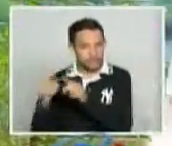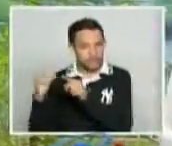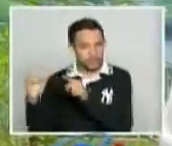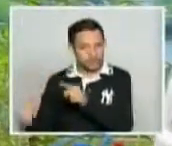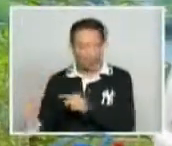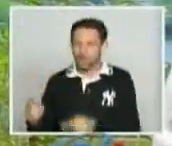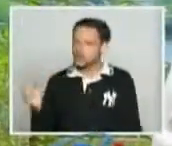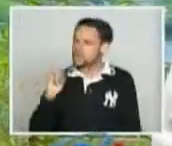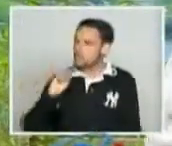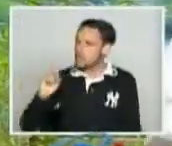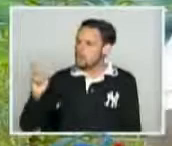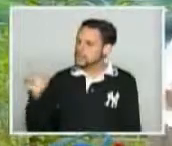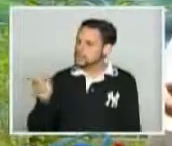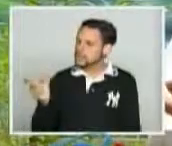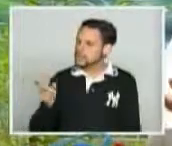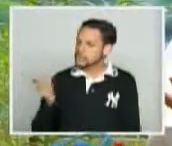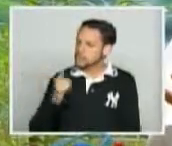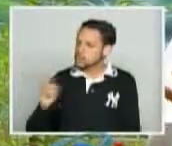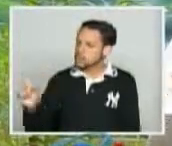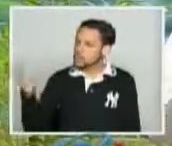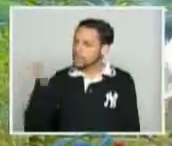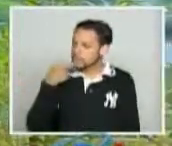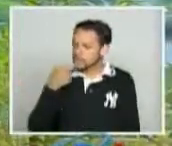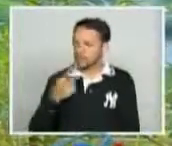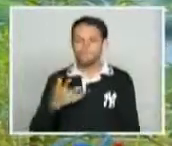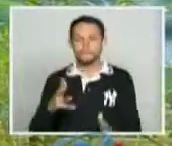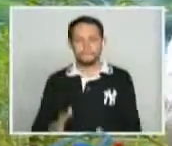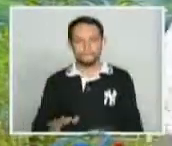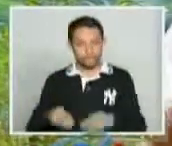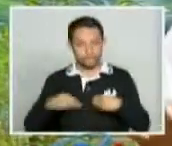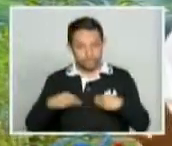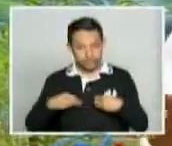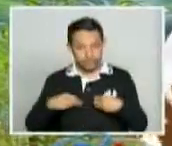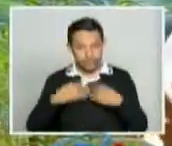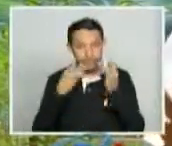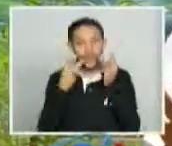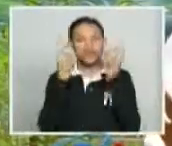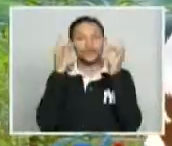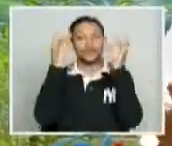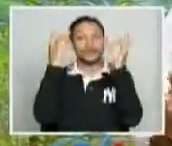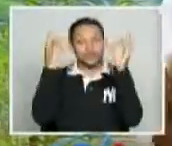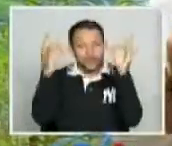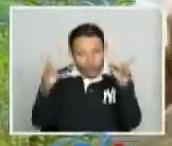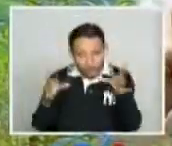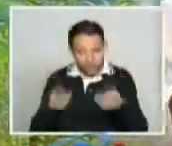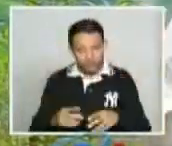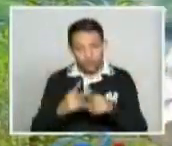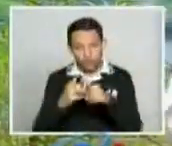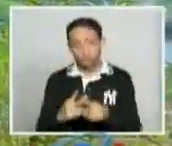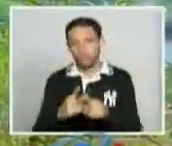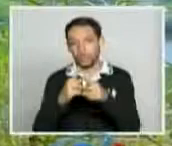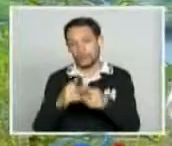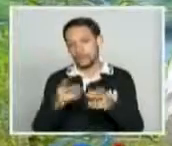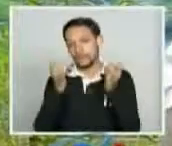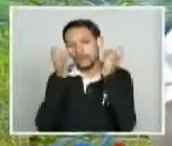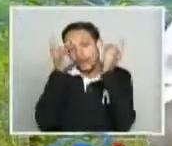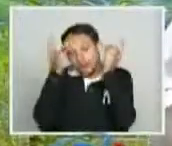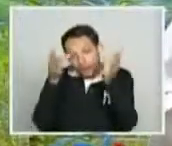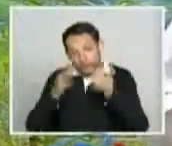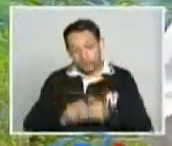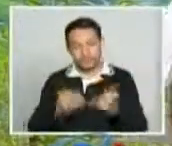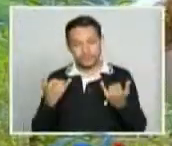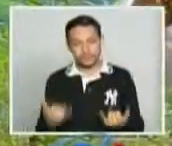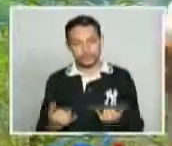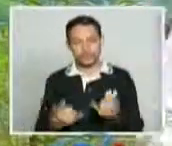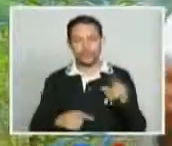no tome eso. Grave. Error gravísimo en la medicina. Porque resulta que